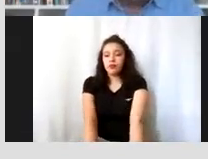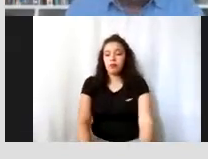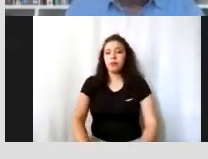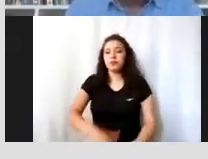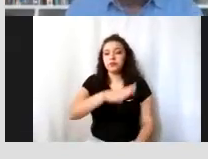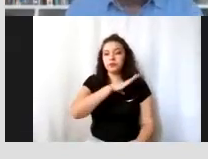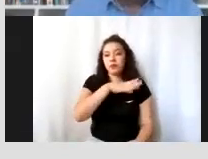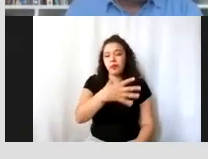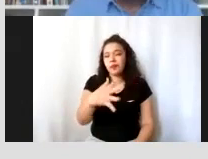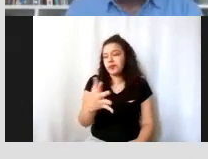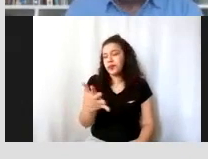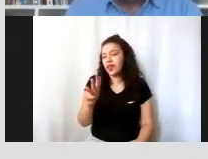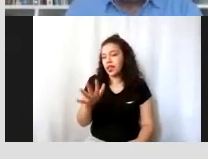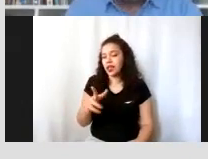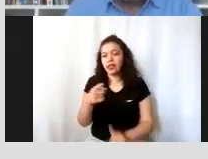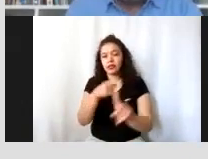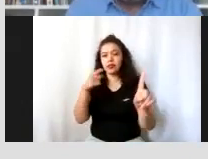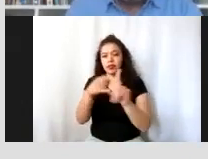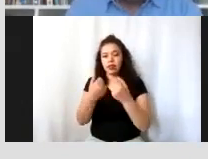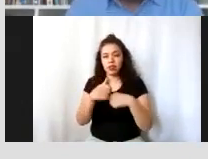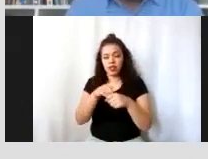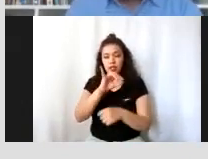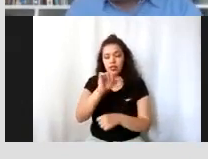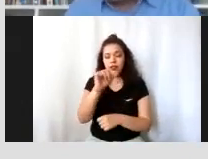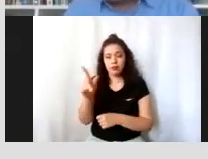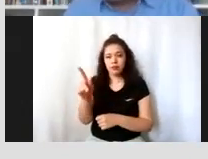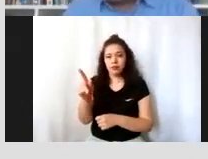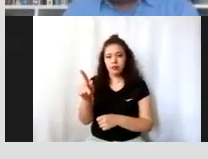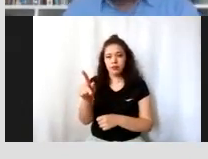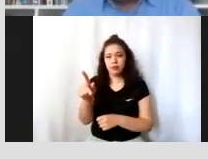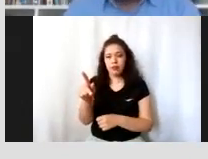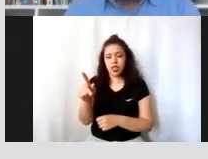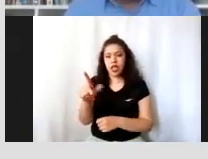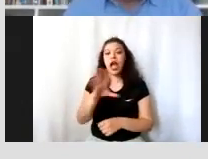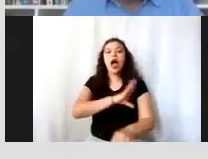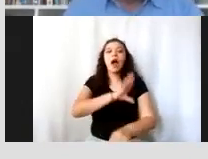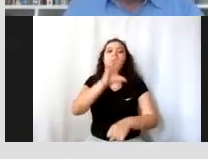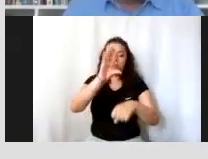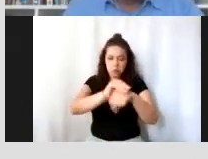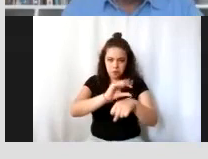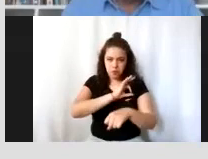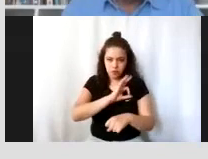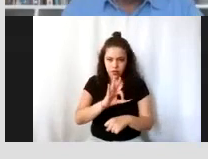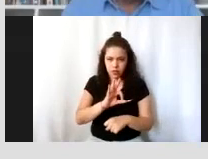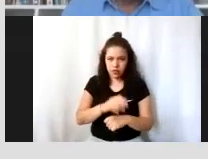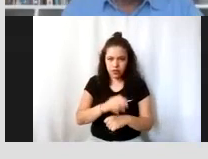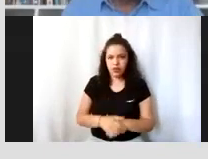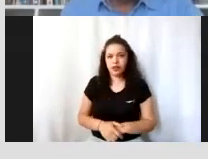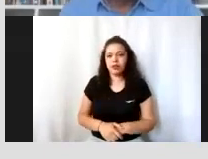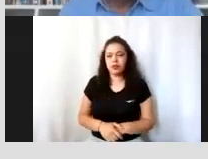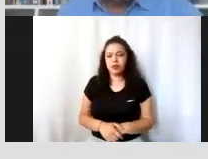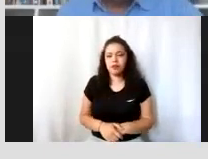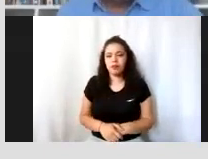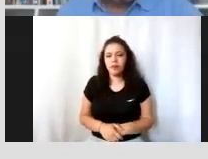el objeto social de las IAPs se los permite, pero no sé,